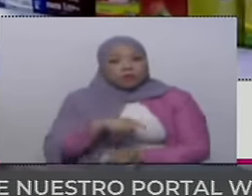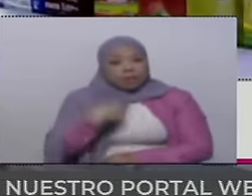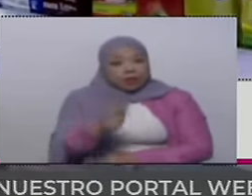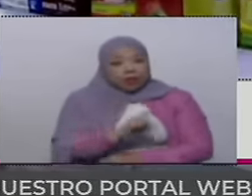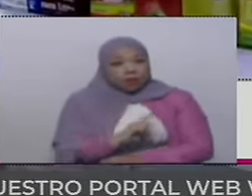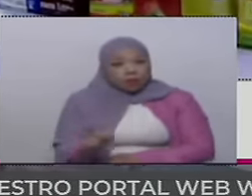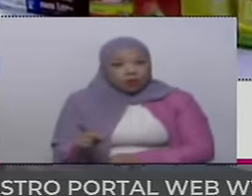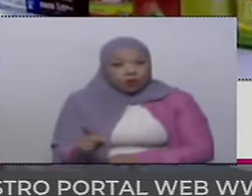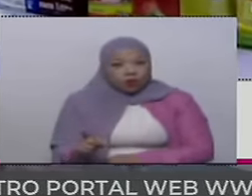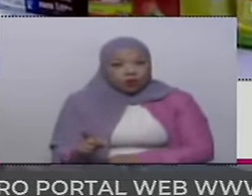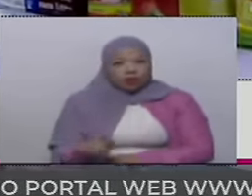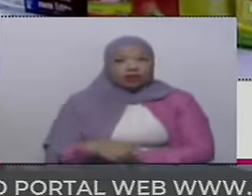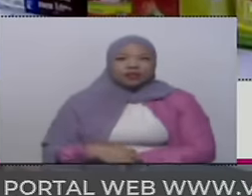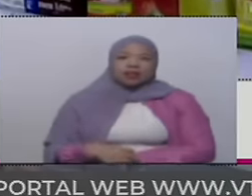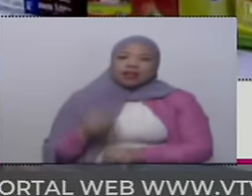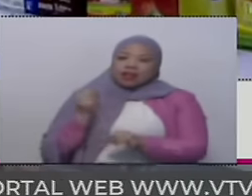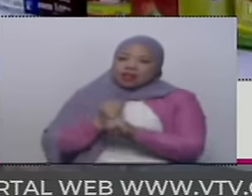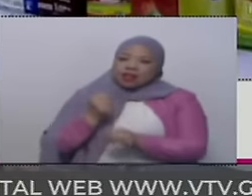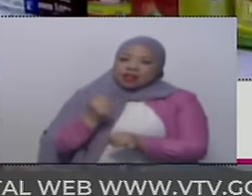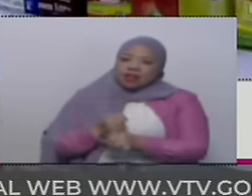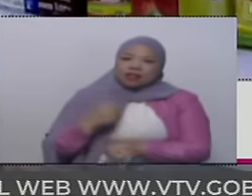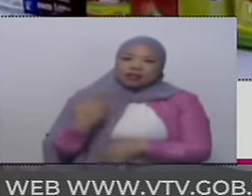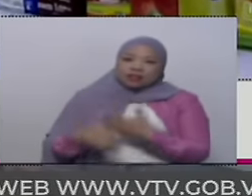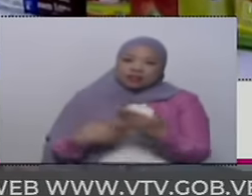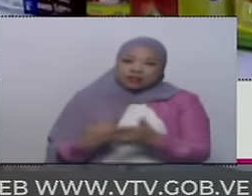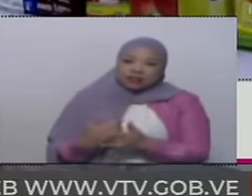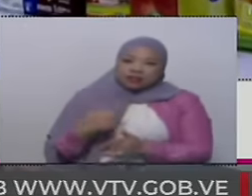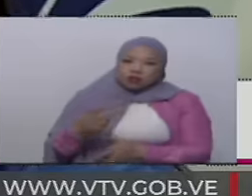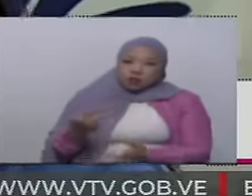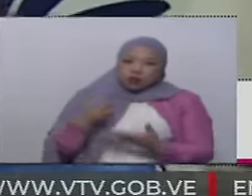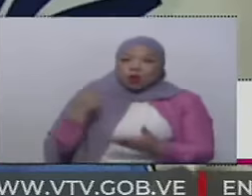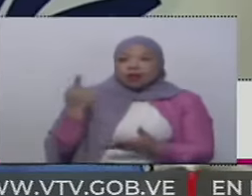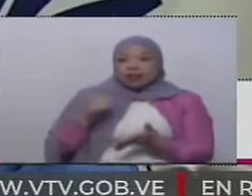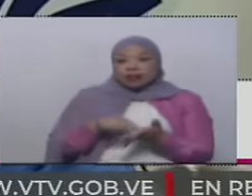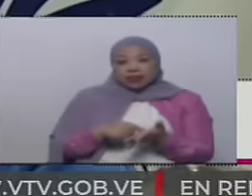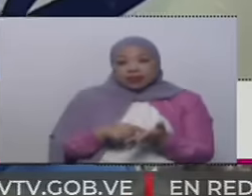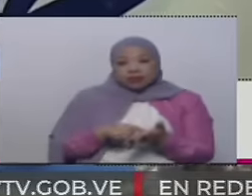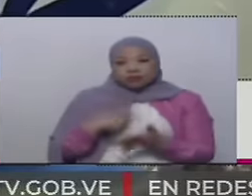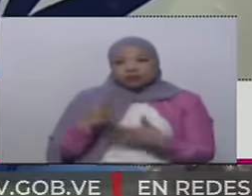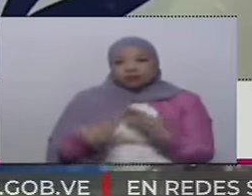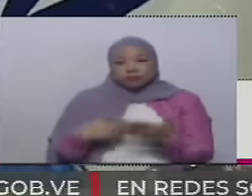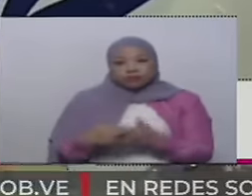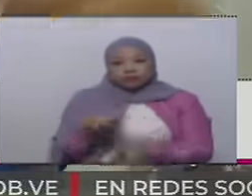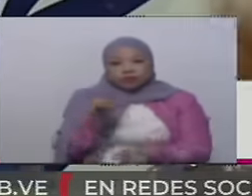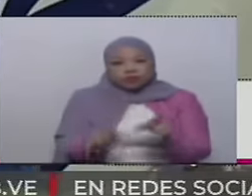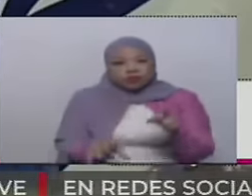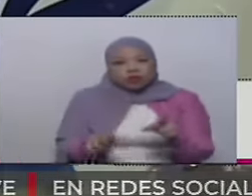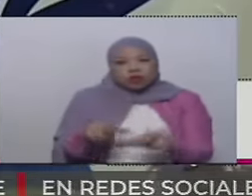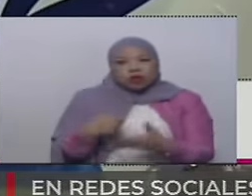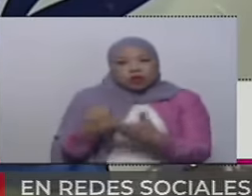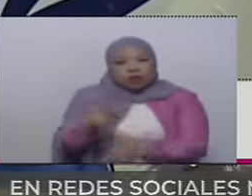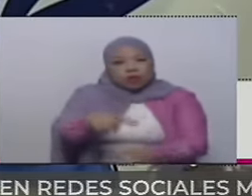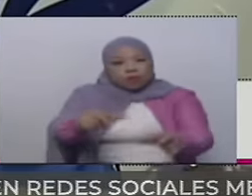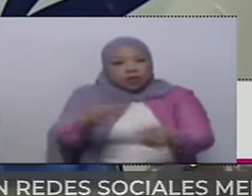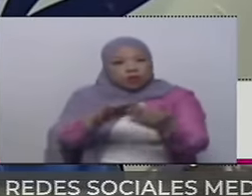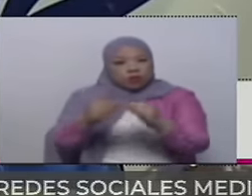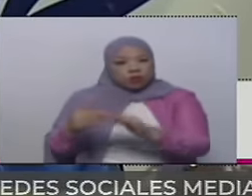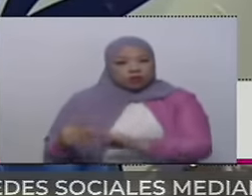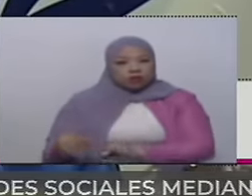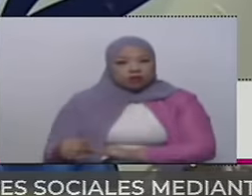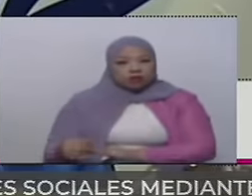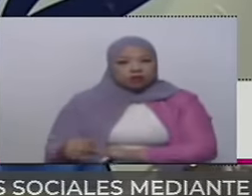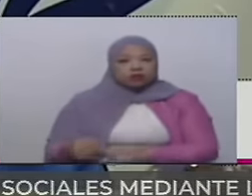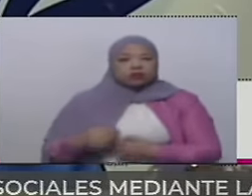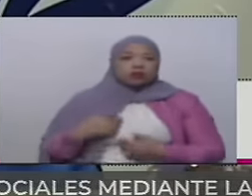¿Ah? No, nosotros trabajamos con los fiados porque si ellos nos dan a nosotros un crédito, ¿verdad? Claro, que nos vale, financie, nosotros también ayudamos a la comunidad. Y la bodega es